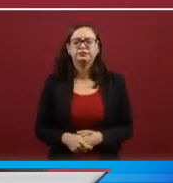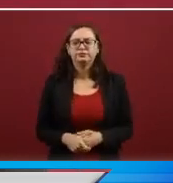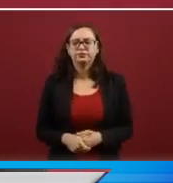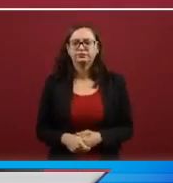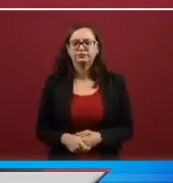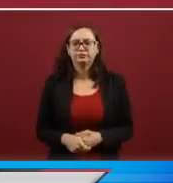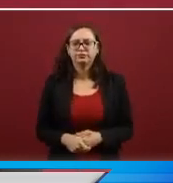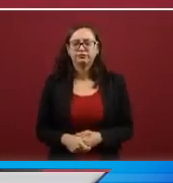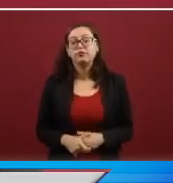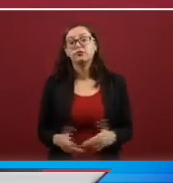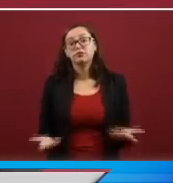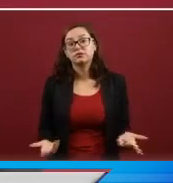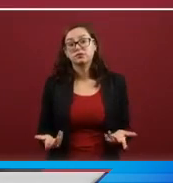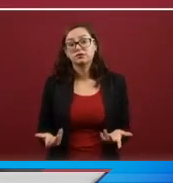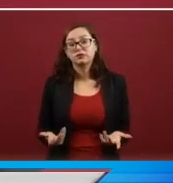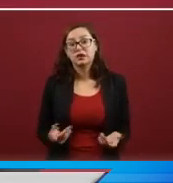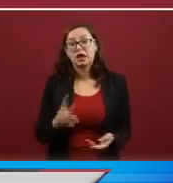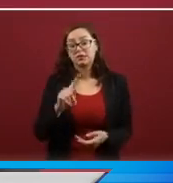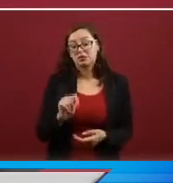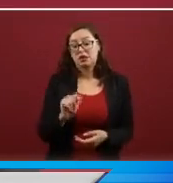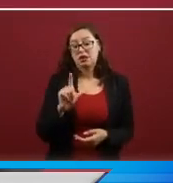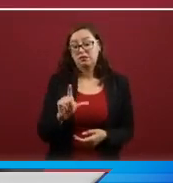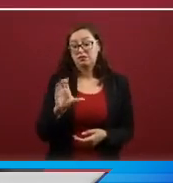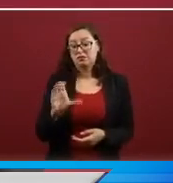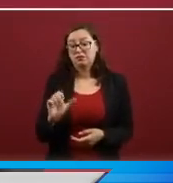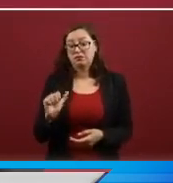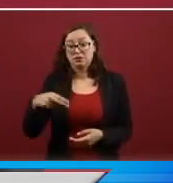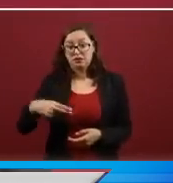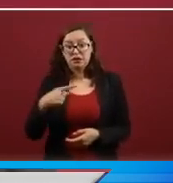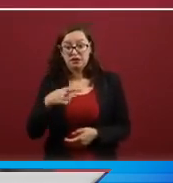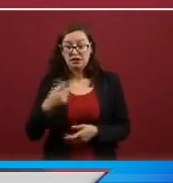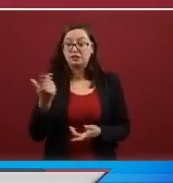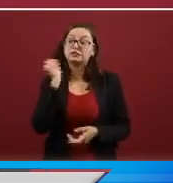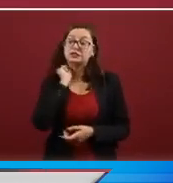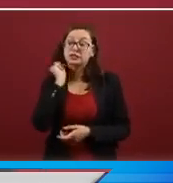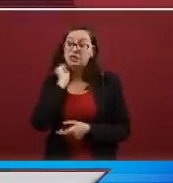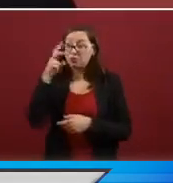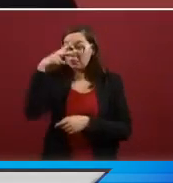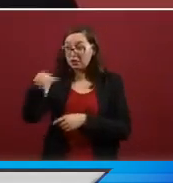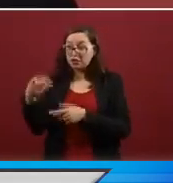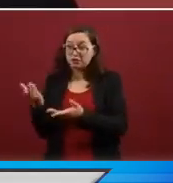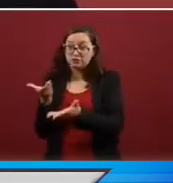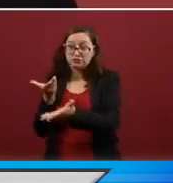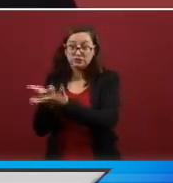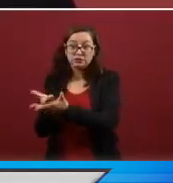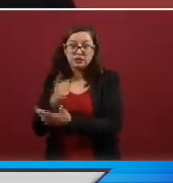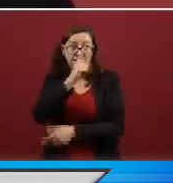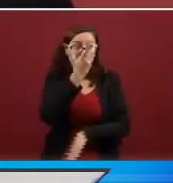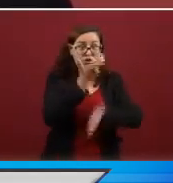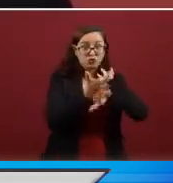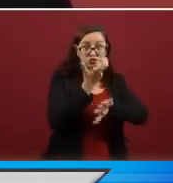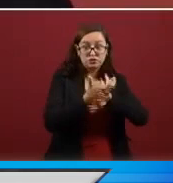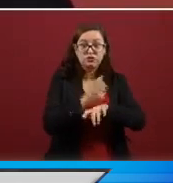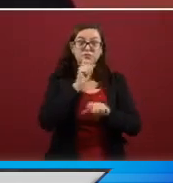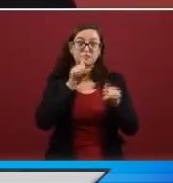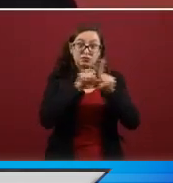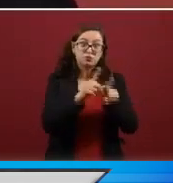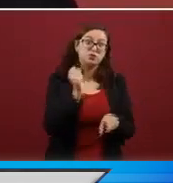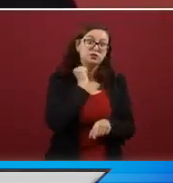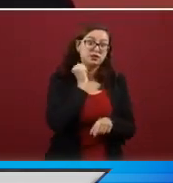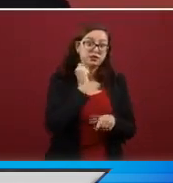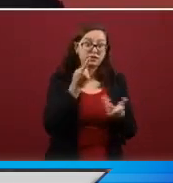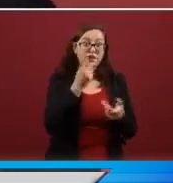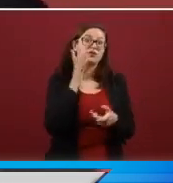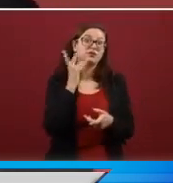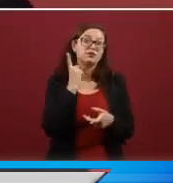presidente. Finalmente, el presidente Andrés Manuel López Obrador está muy satisfecho con el acuerdo al que se llegó con el gobierno de los Estados Unidos. Gracias a esto se